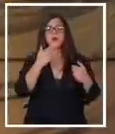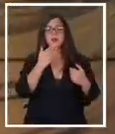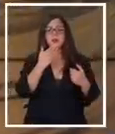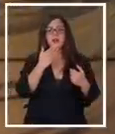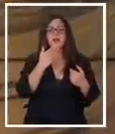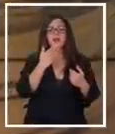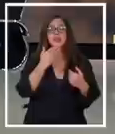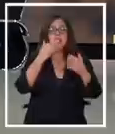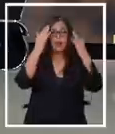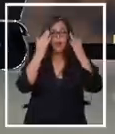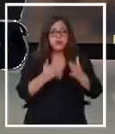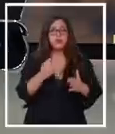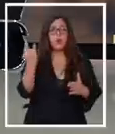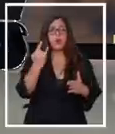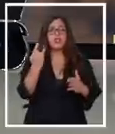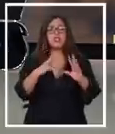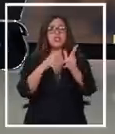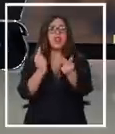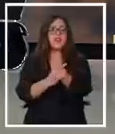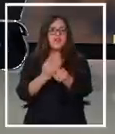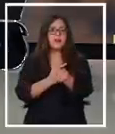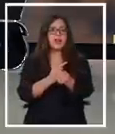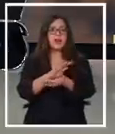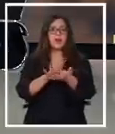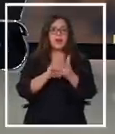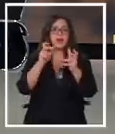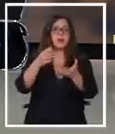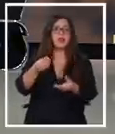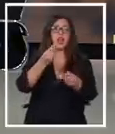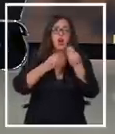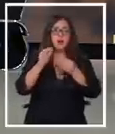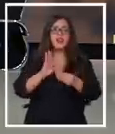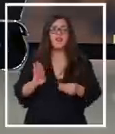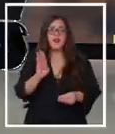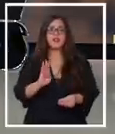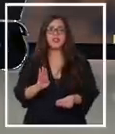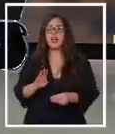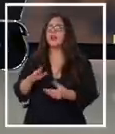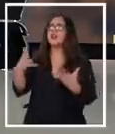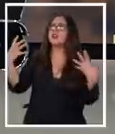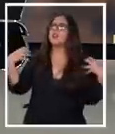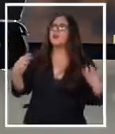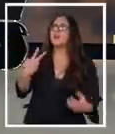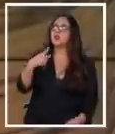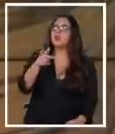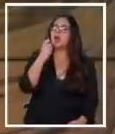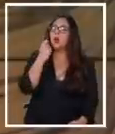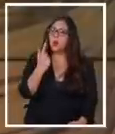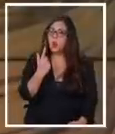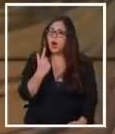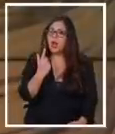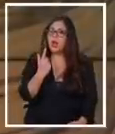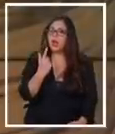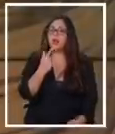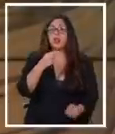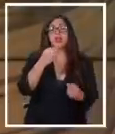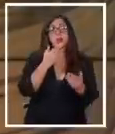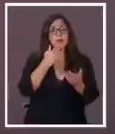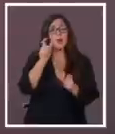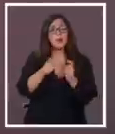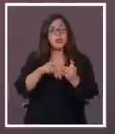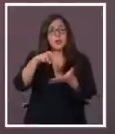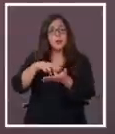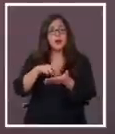ejemplo ha producido la canasta básica protegida y qué responsabilidad reconoce o siente usted junto con otros parámetros con muchos